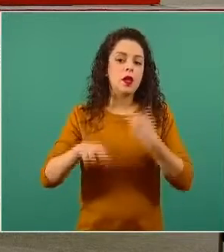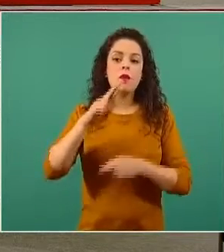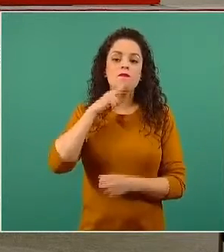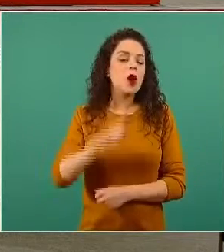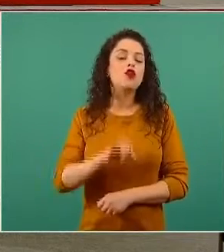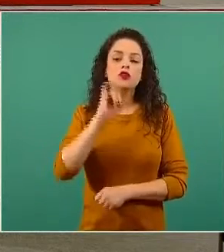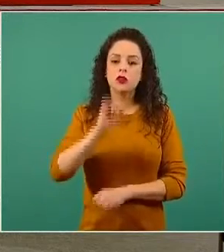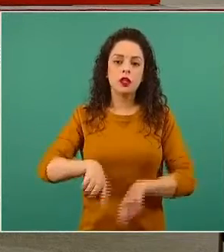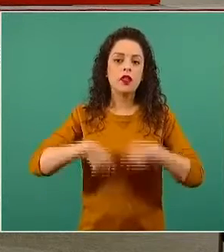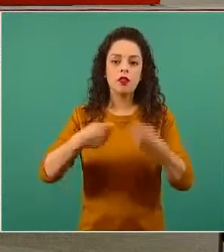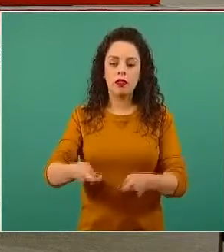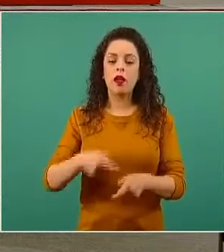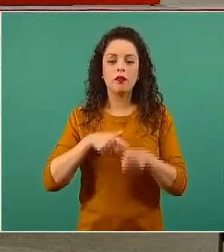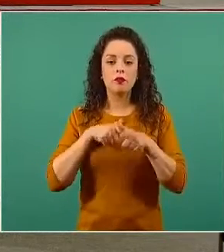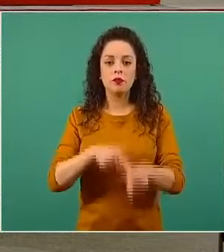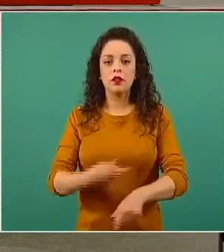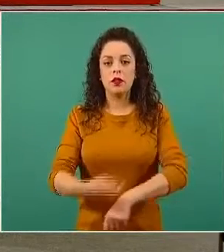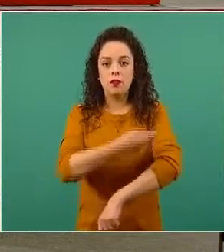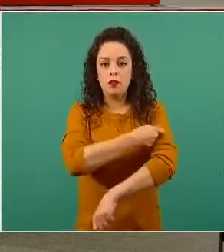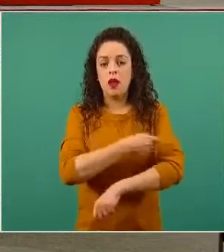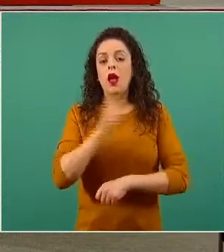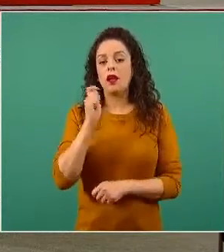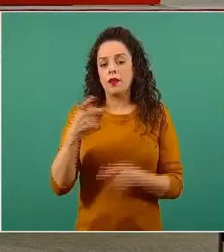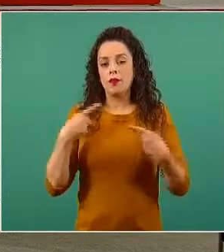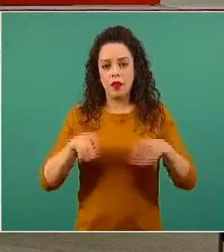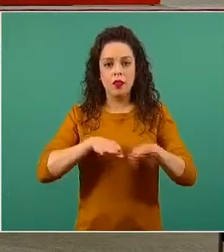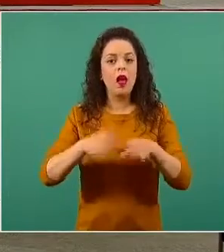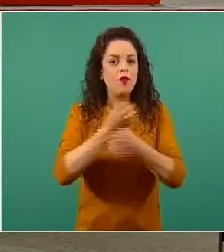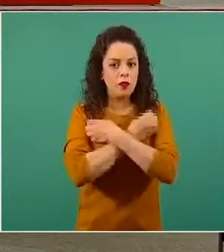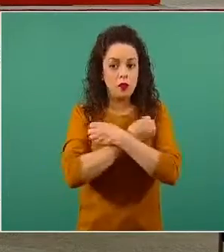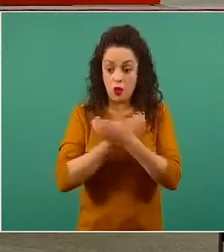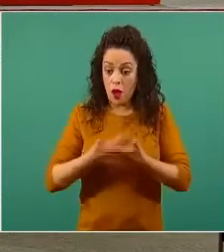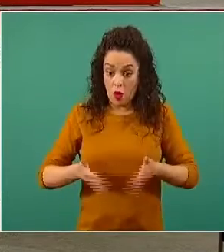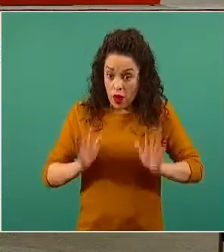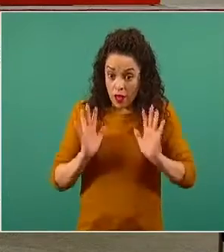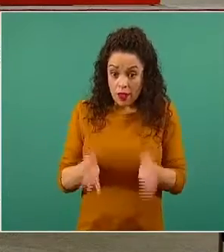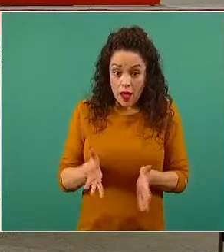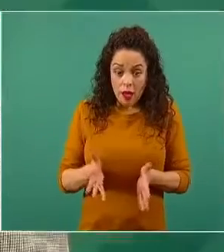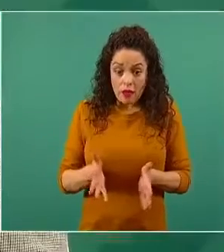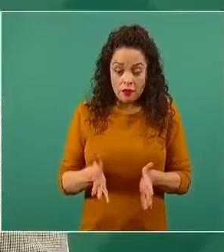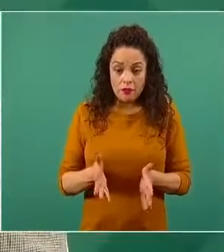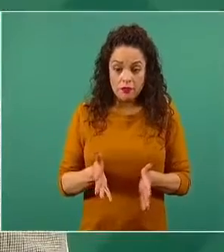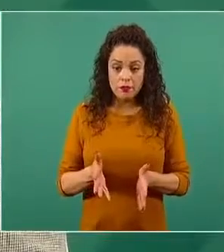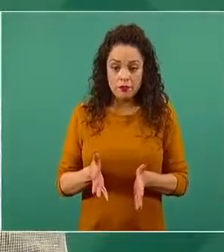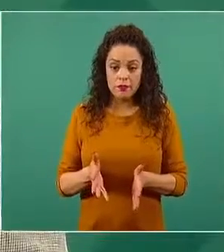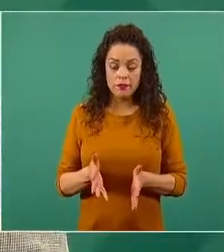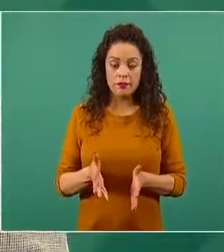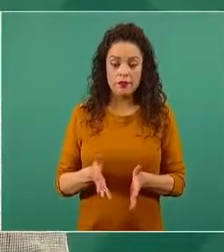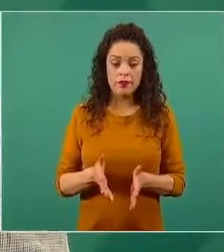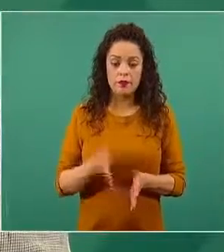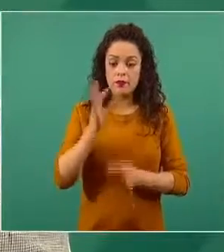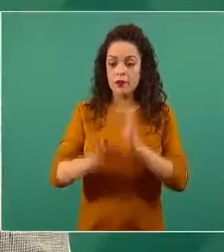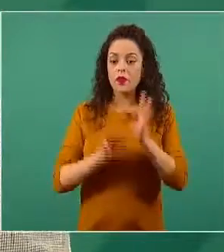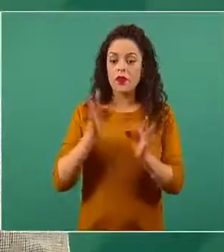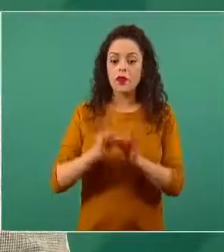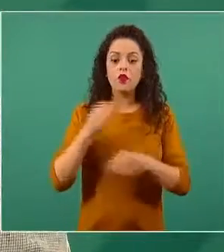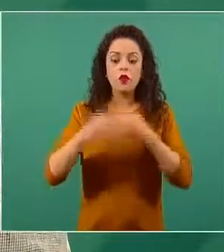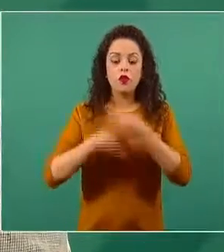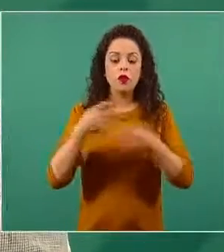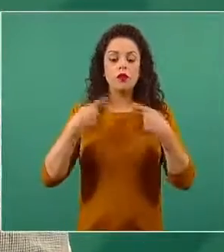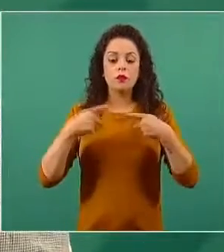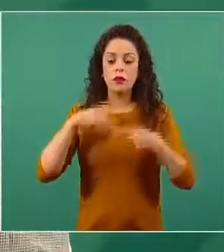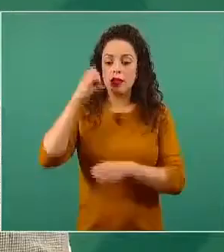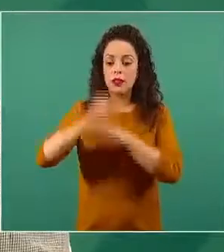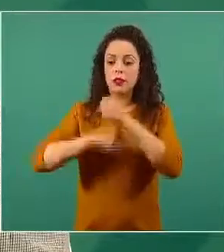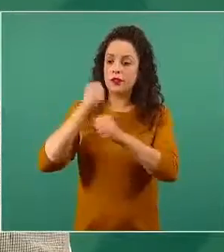y hoy lo hemos logrado. Hoy hemos logrado vacunar prácticamente a todas las personas de 60 años y más ya con